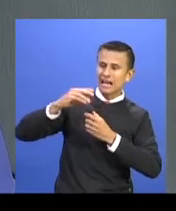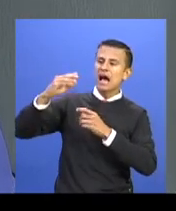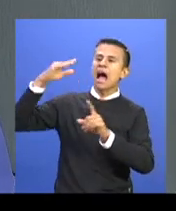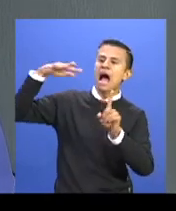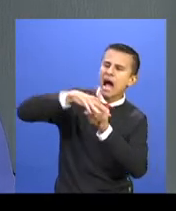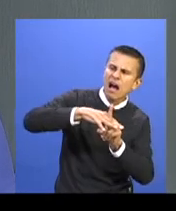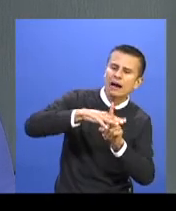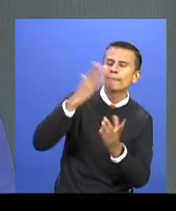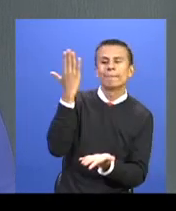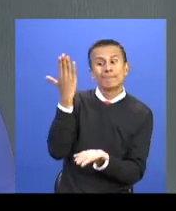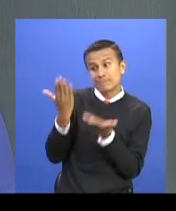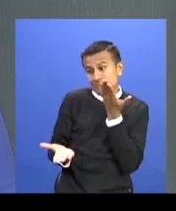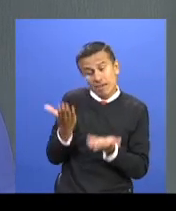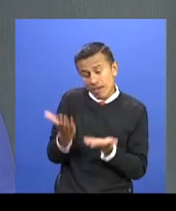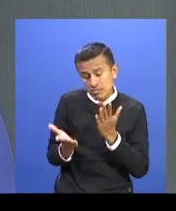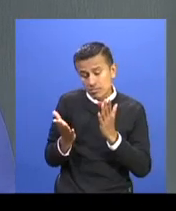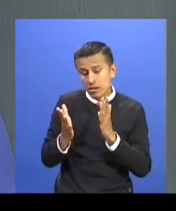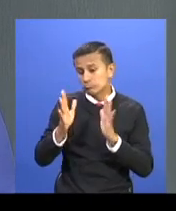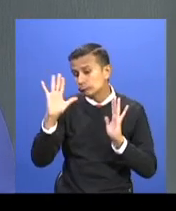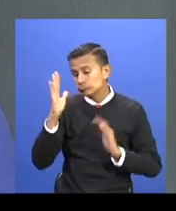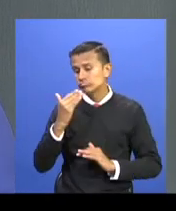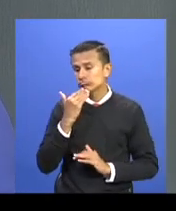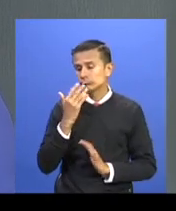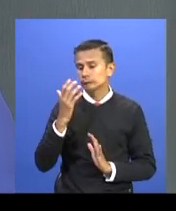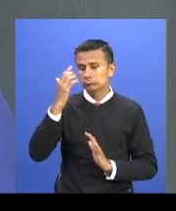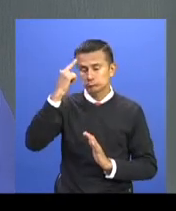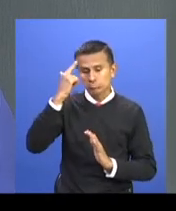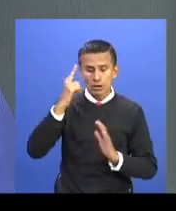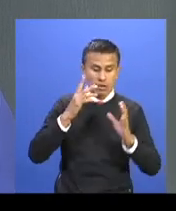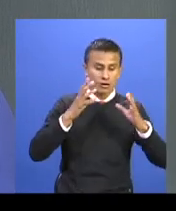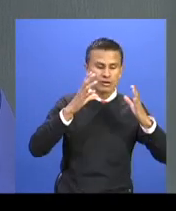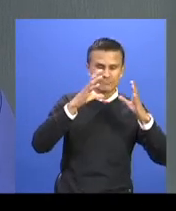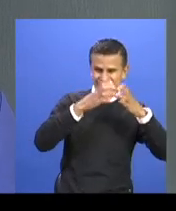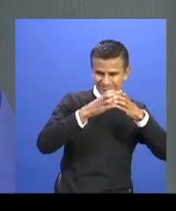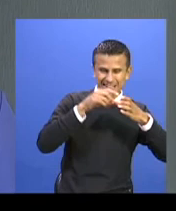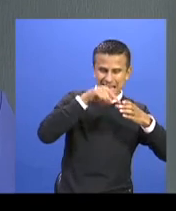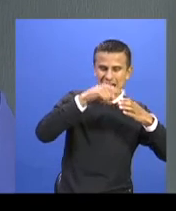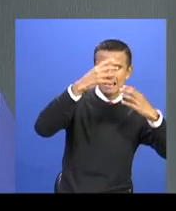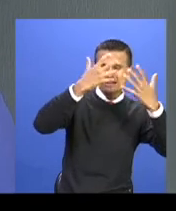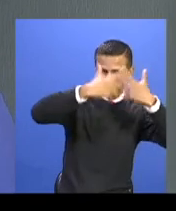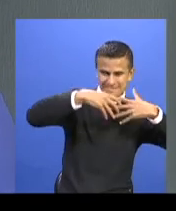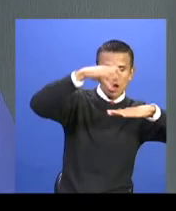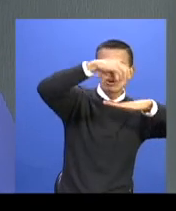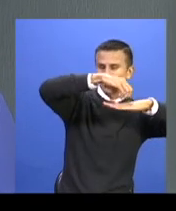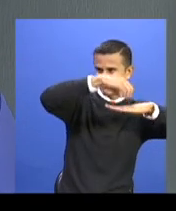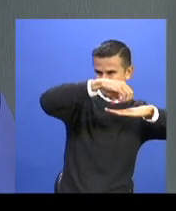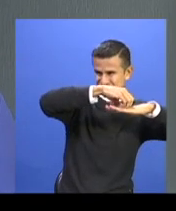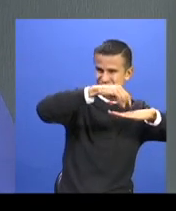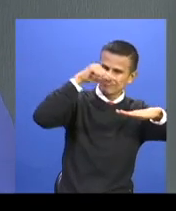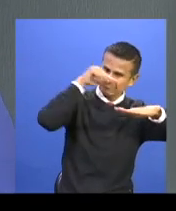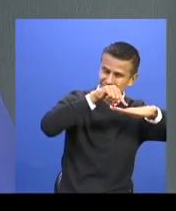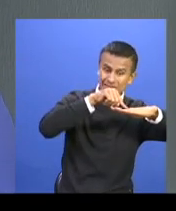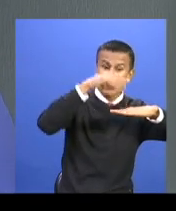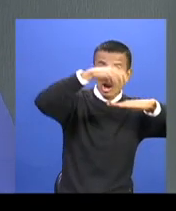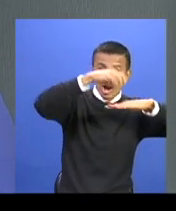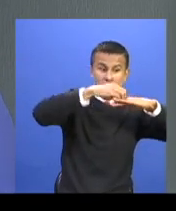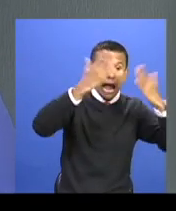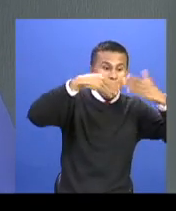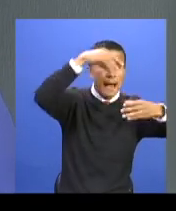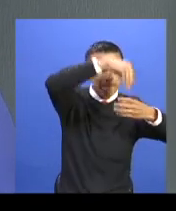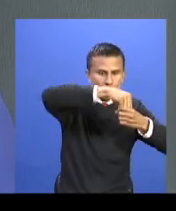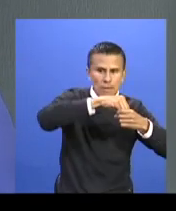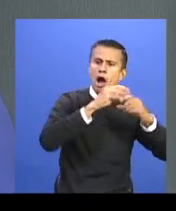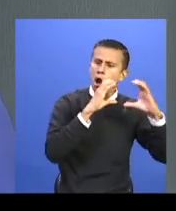organización de acuerdo a cómo se dé, ¿no? Porque, digamos, si en una organización las personas dentro de